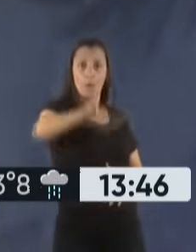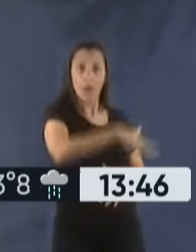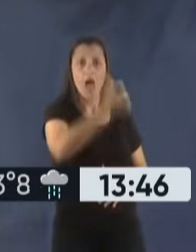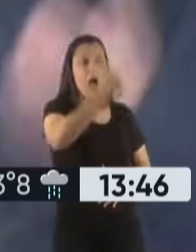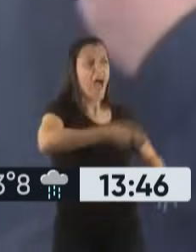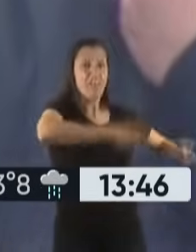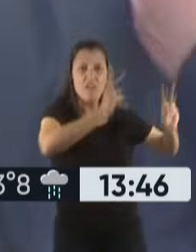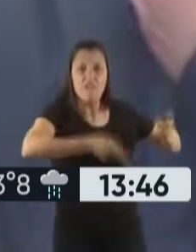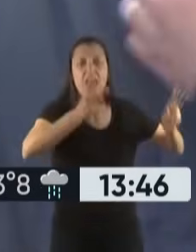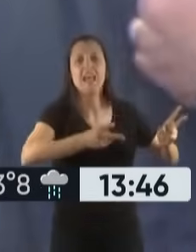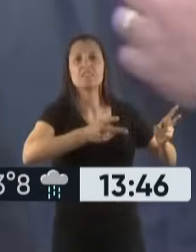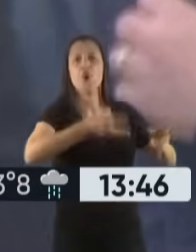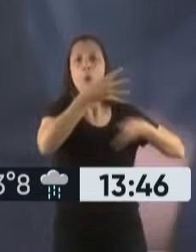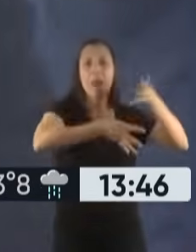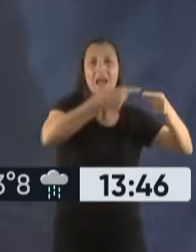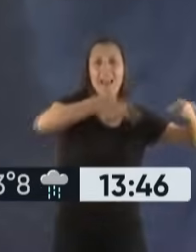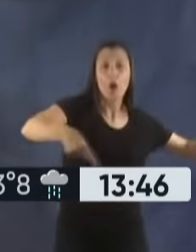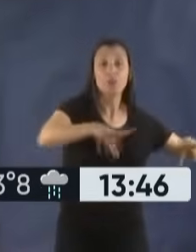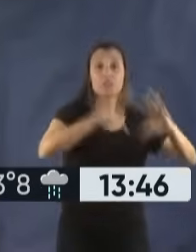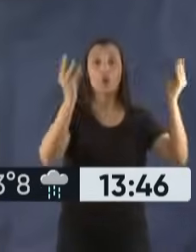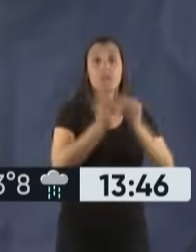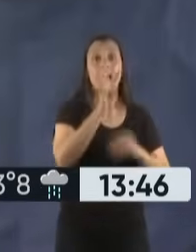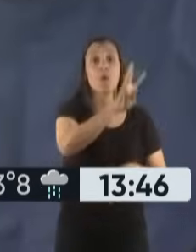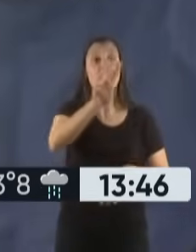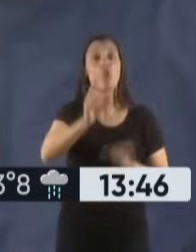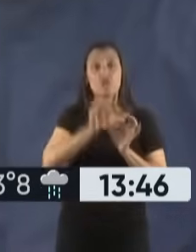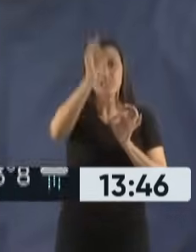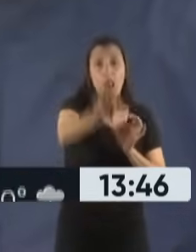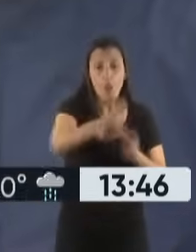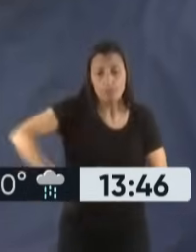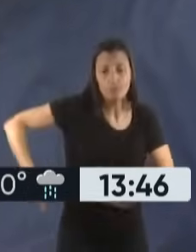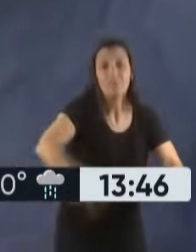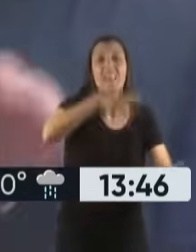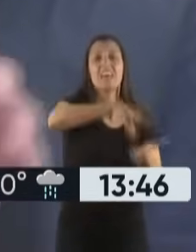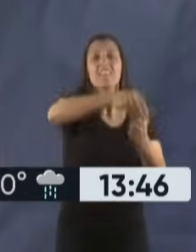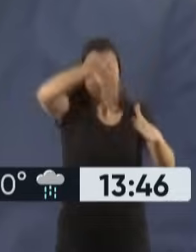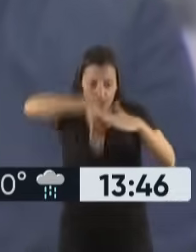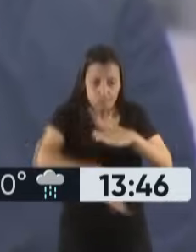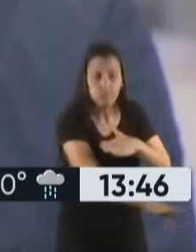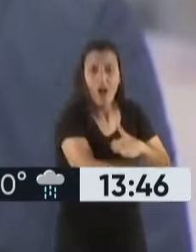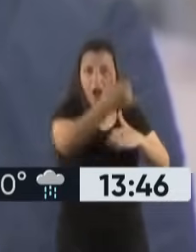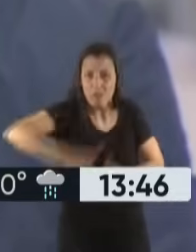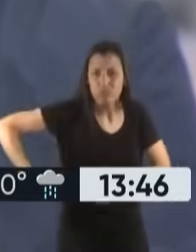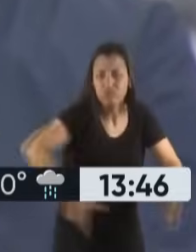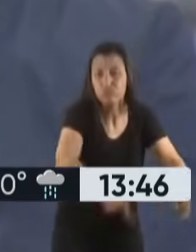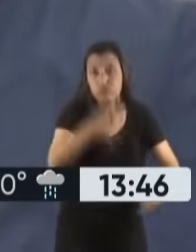edificios, maquinarias y 42 kilómetros de caños que corren por debajo, ocultos debajo de la tierra.